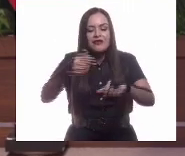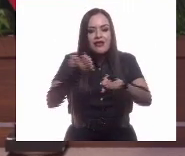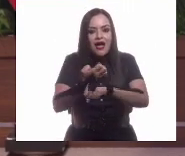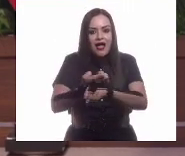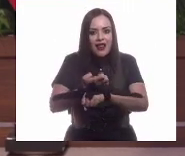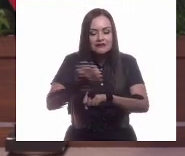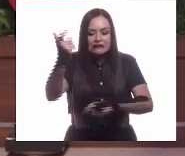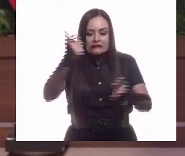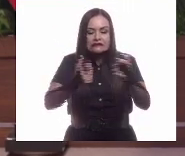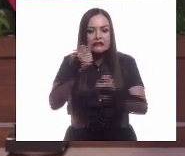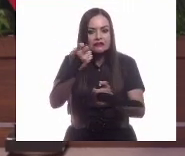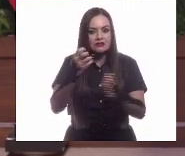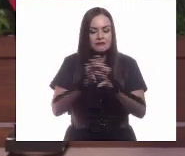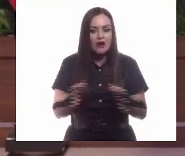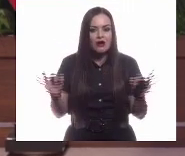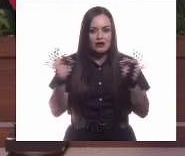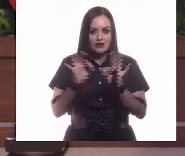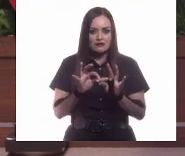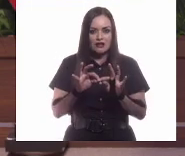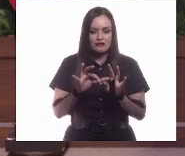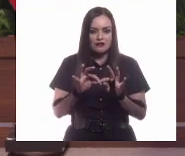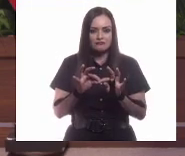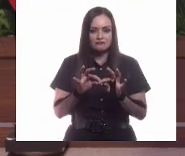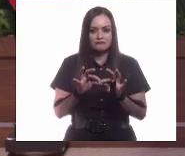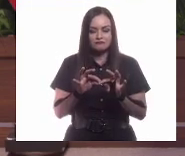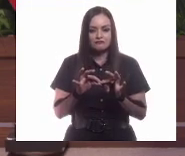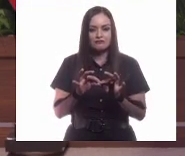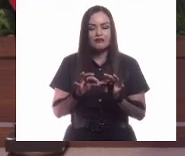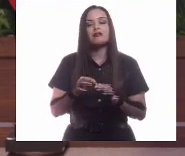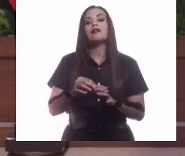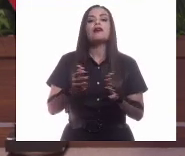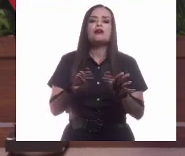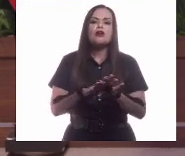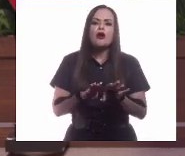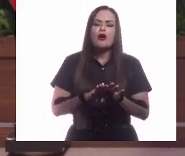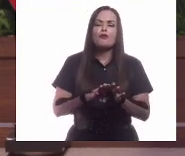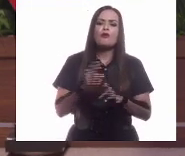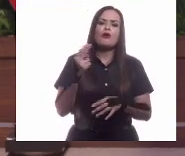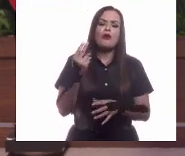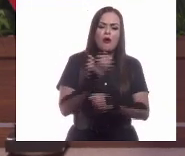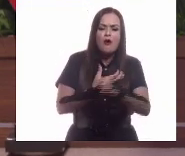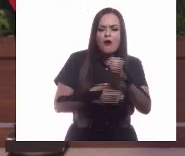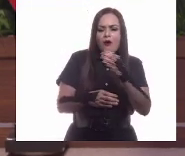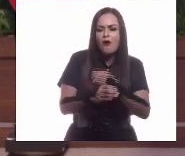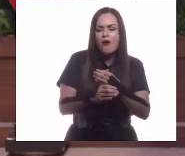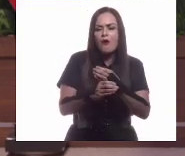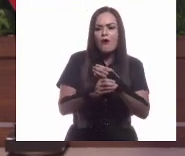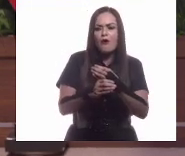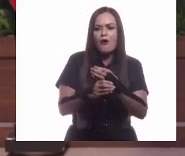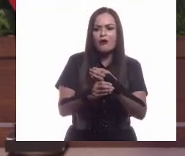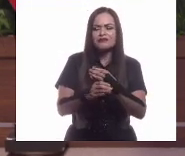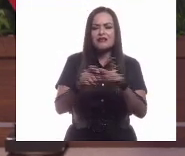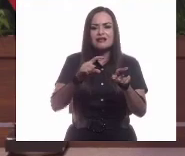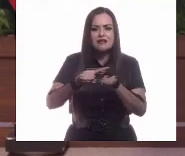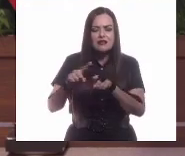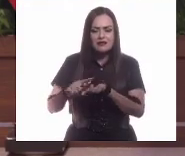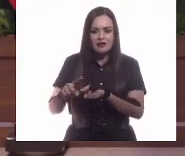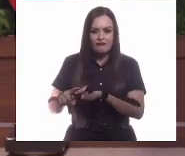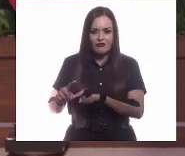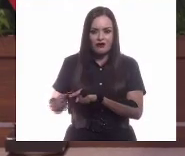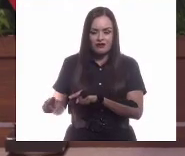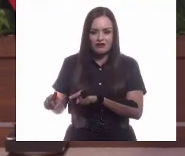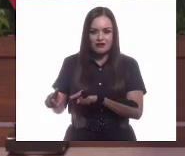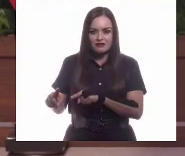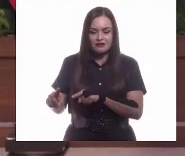Consolidarlo implicó, por un lado, fortalecer y expandir nuestros productos turísticos y, por el otro, desarrollar la capacidad del sector primario